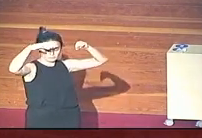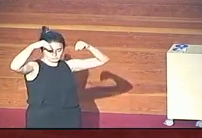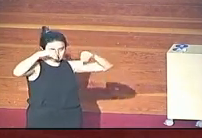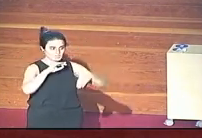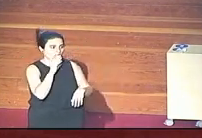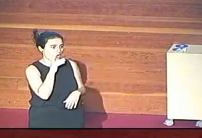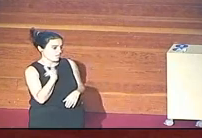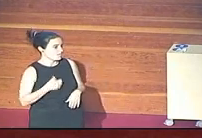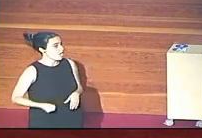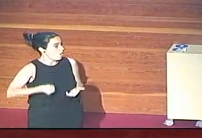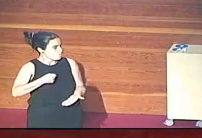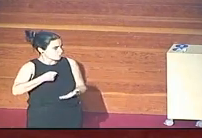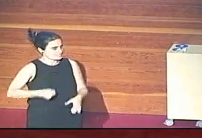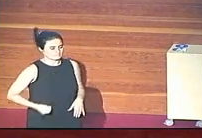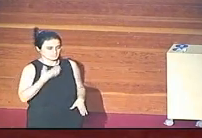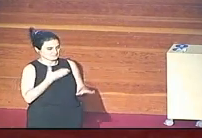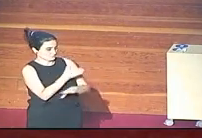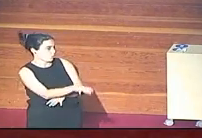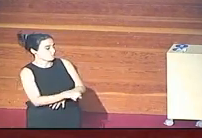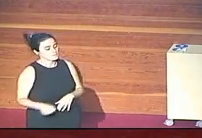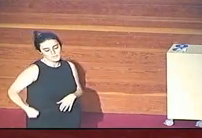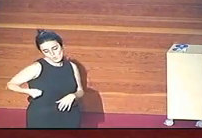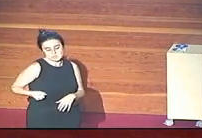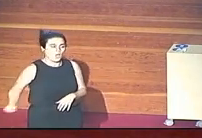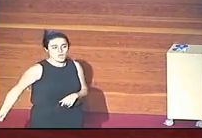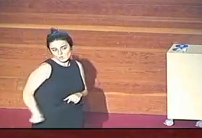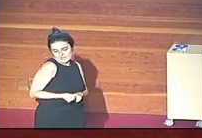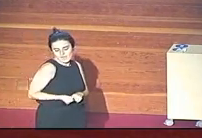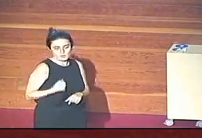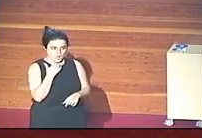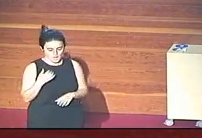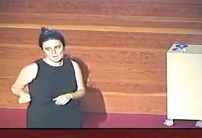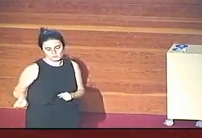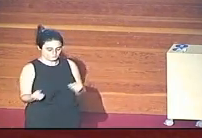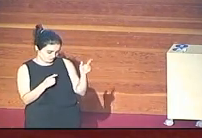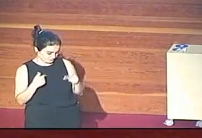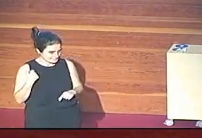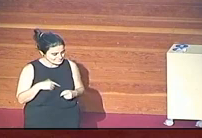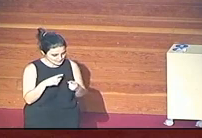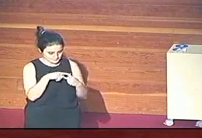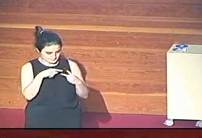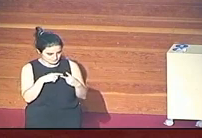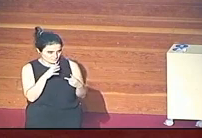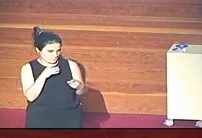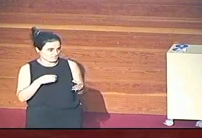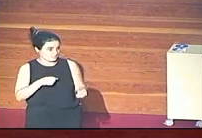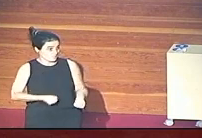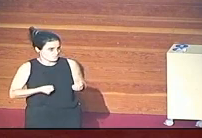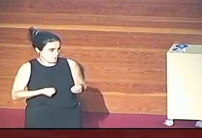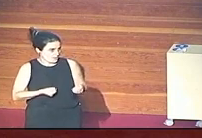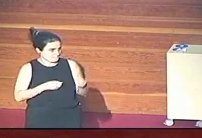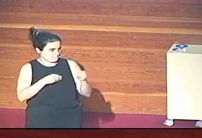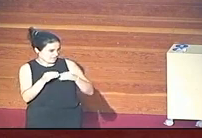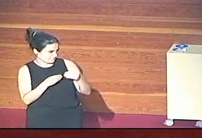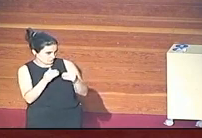la bolsa cuando nos vamos al mercado bueno pues lo llevamos el carro y llevamos una bolsa ya cada vez se ven menos bolsas de plástico